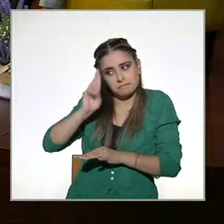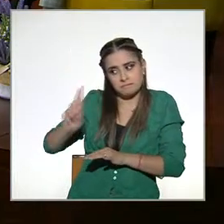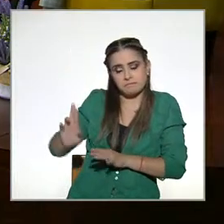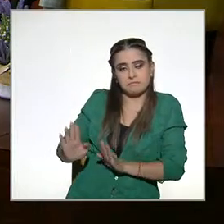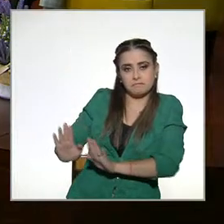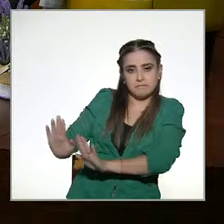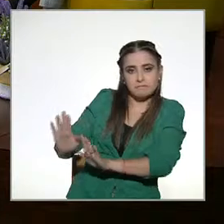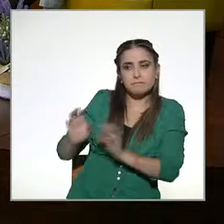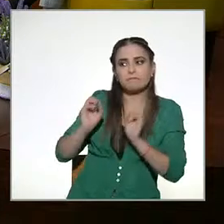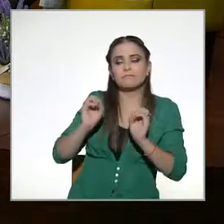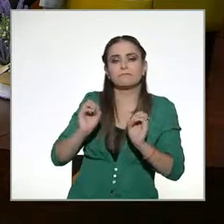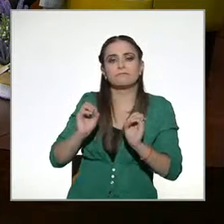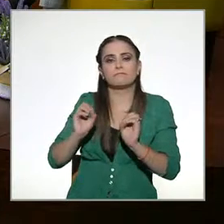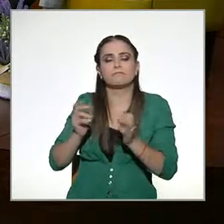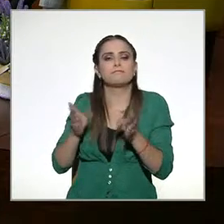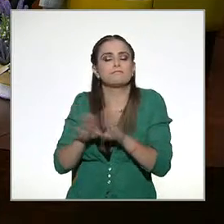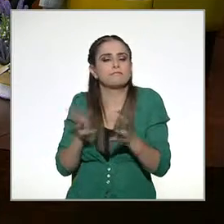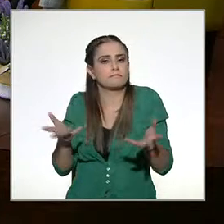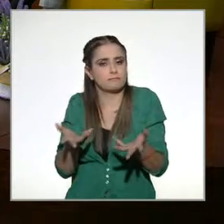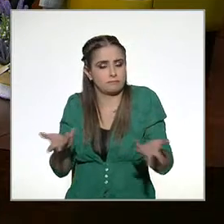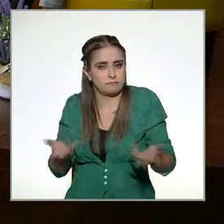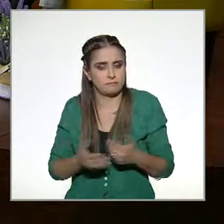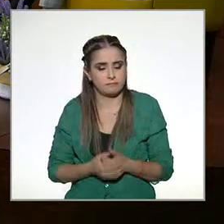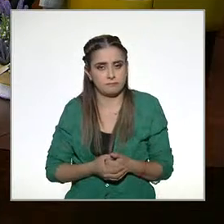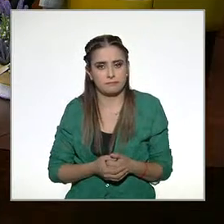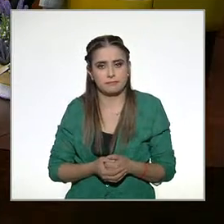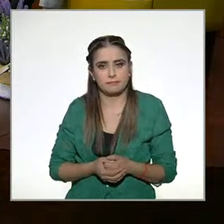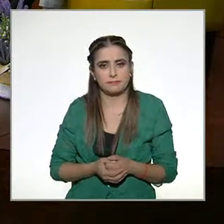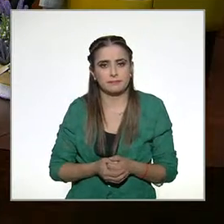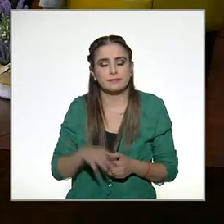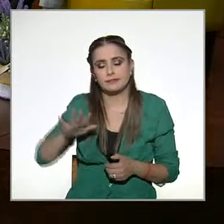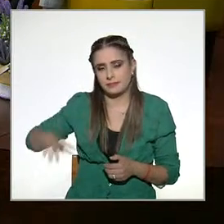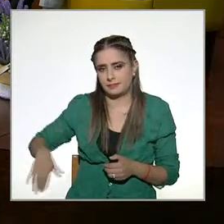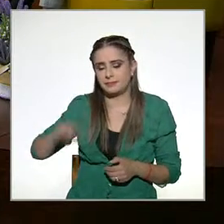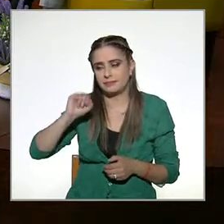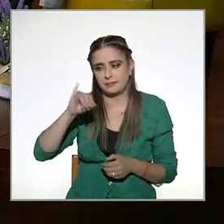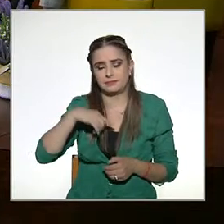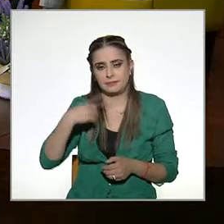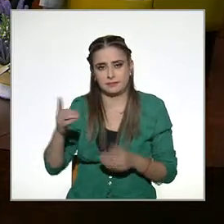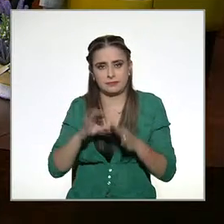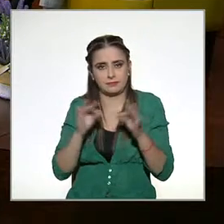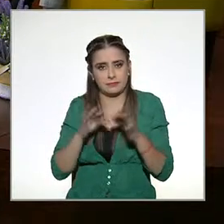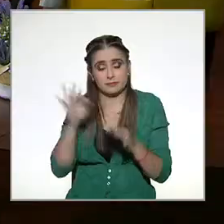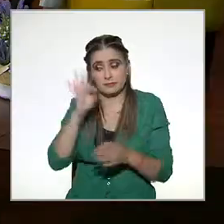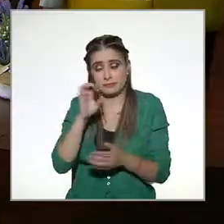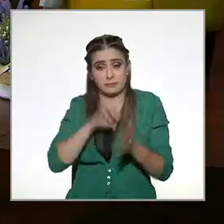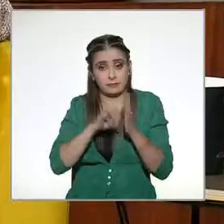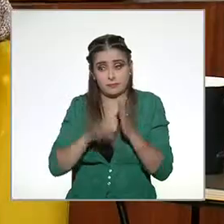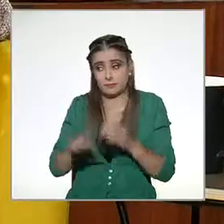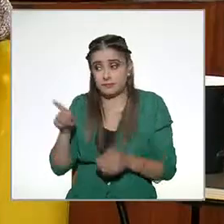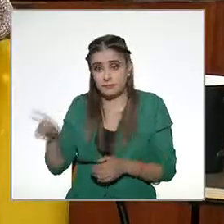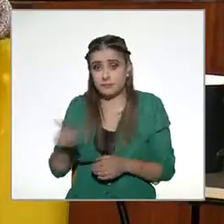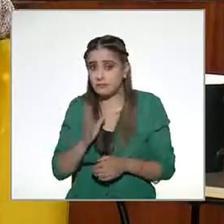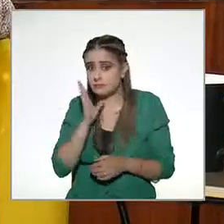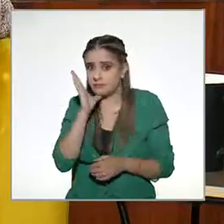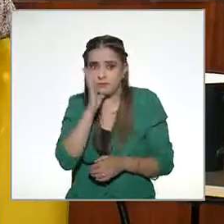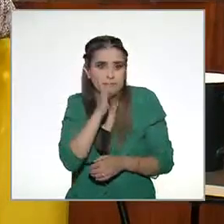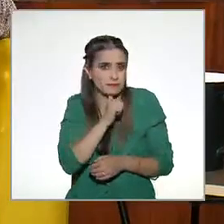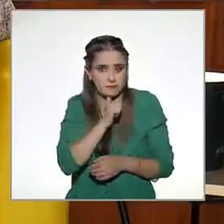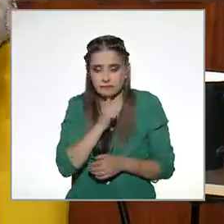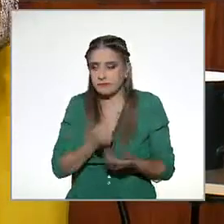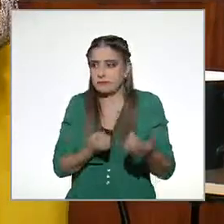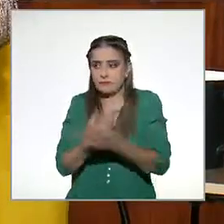esa personalidad. Aquí me parece que es un poco lo que estábamos hablando, es decir, ya afecta su funcionalidad porque está hablando de que